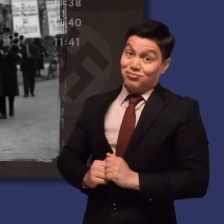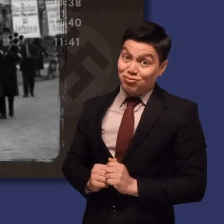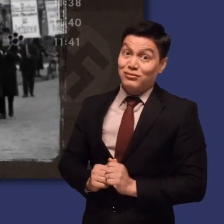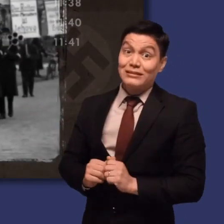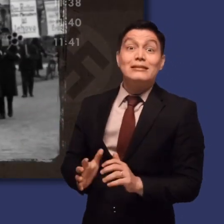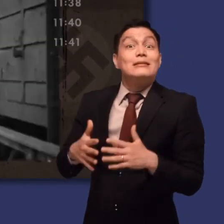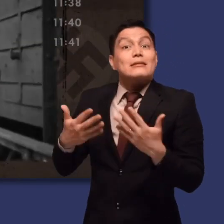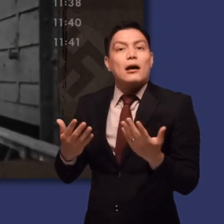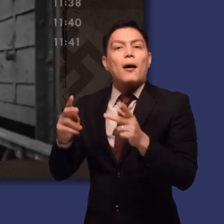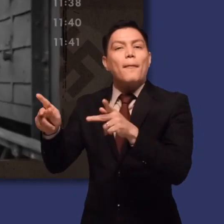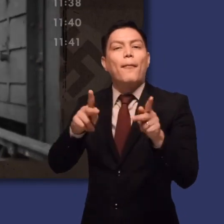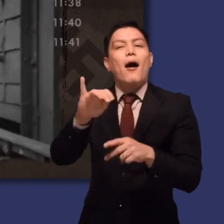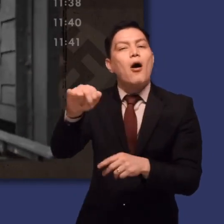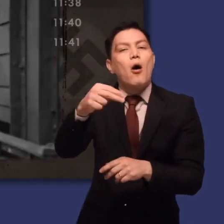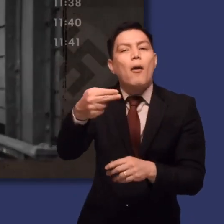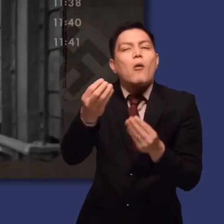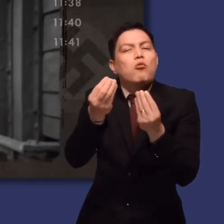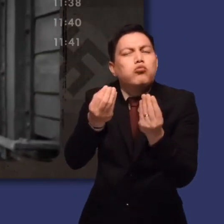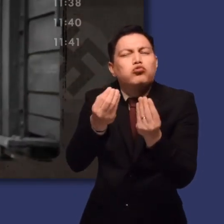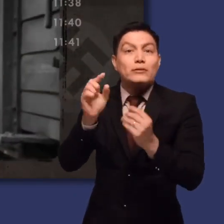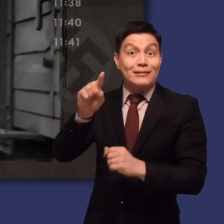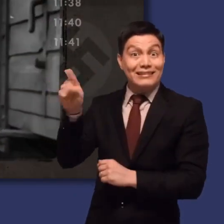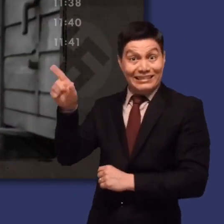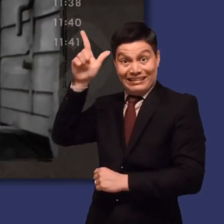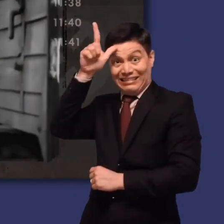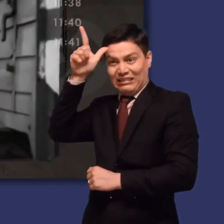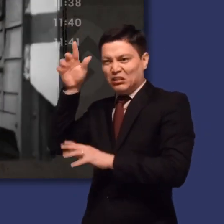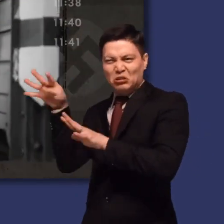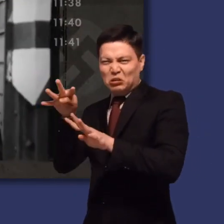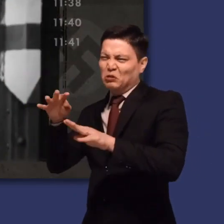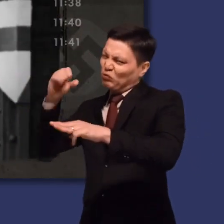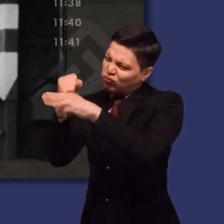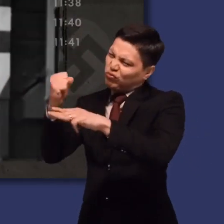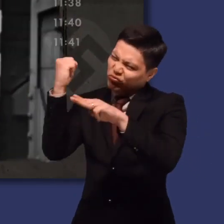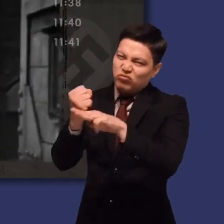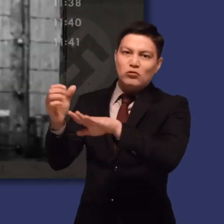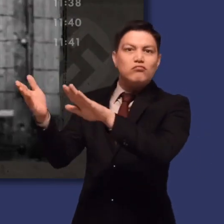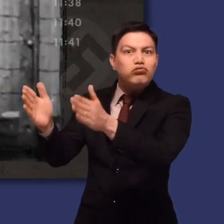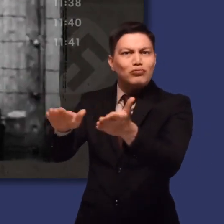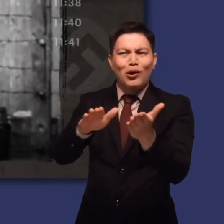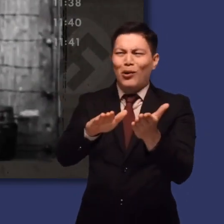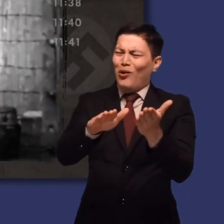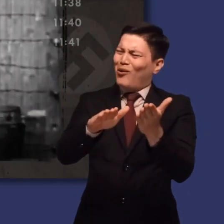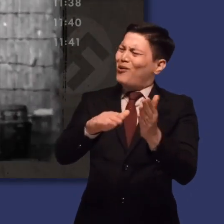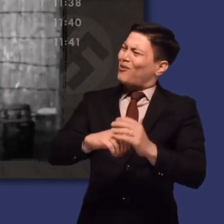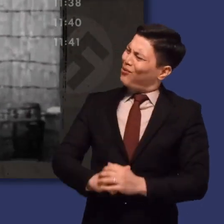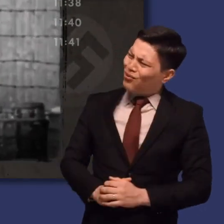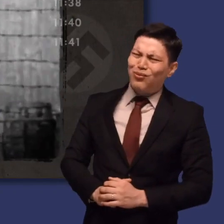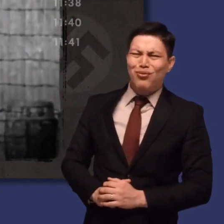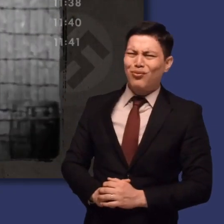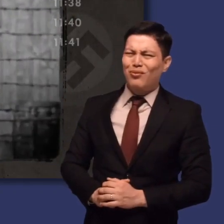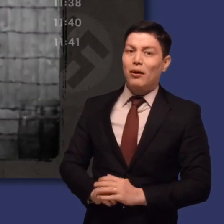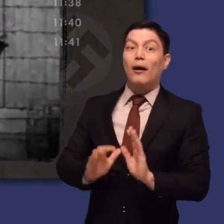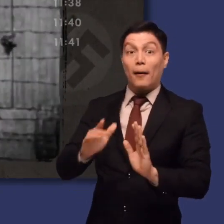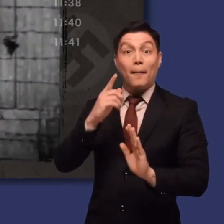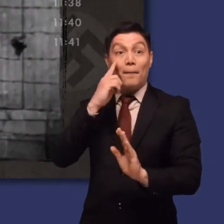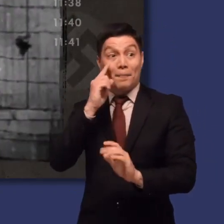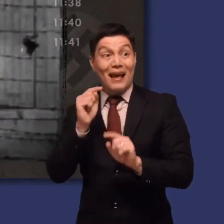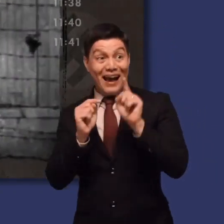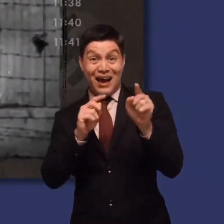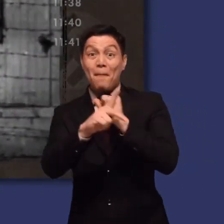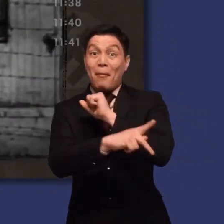¿Cómo lo hizo? Prohibiéndola, metiendo en prisión a muchos cristianos ungidos y a sus compañeros, y matando a